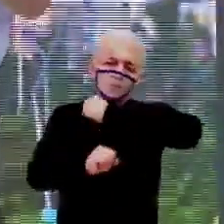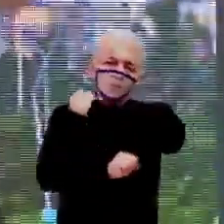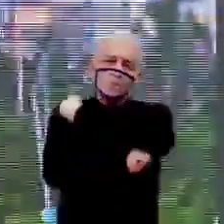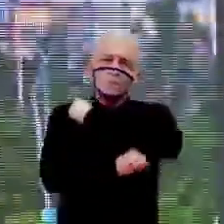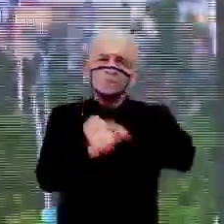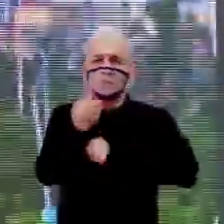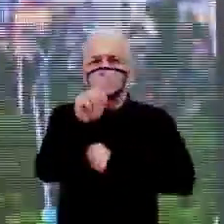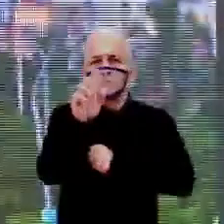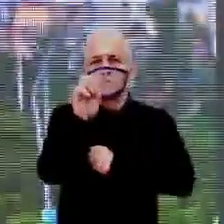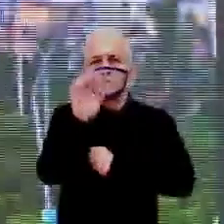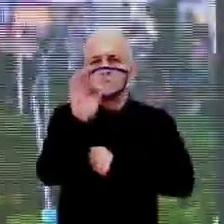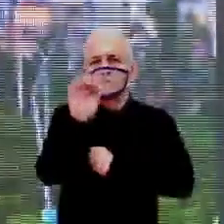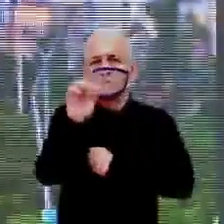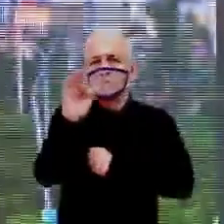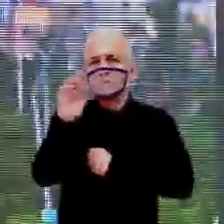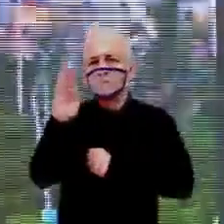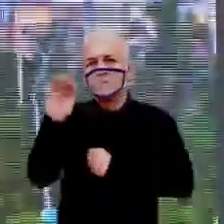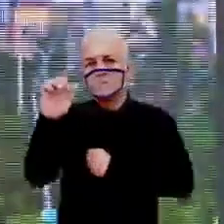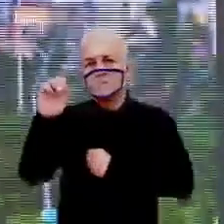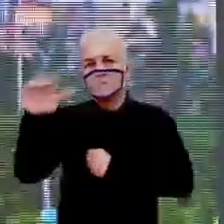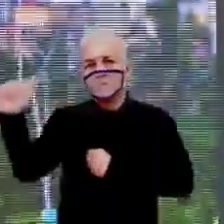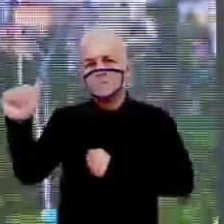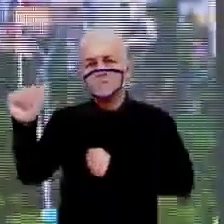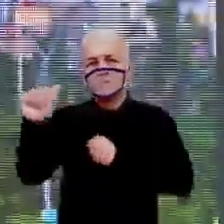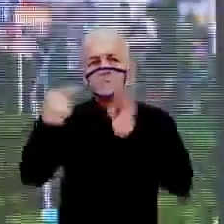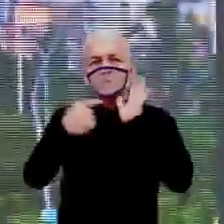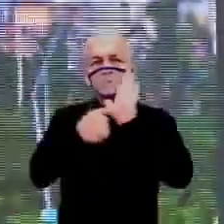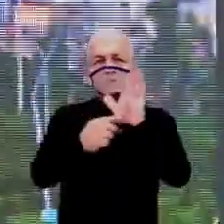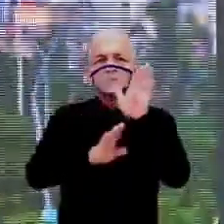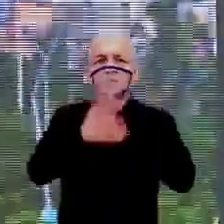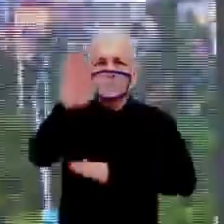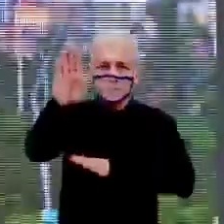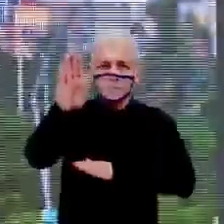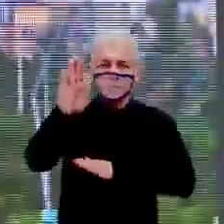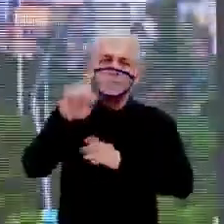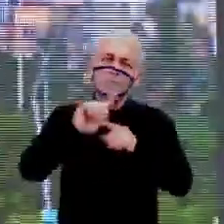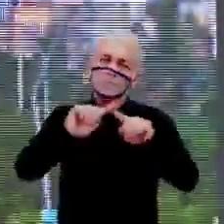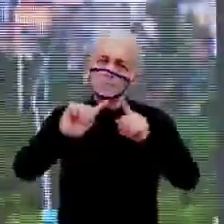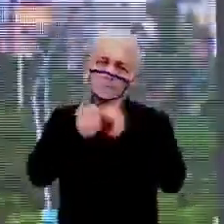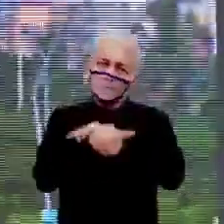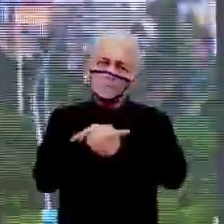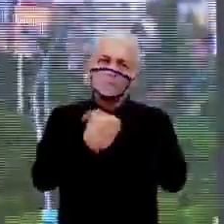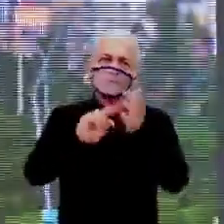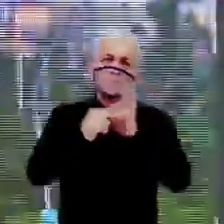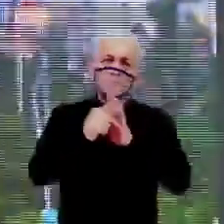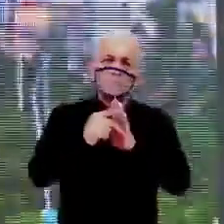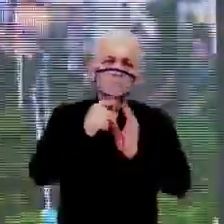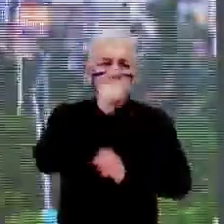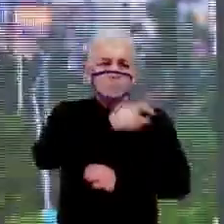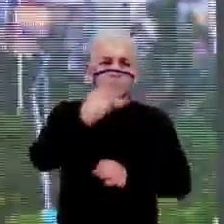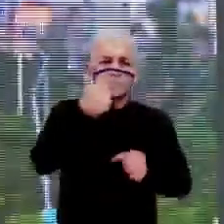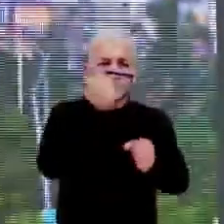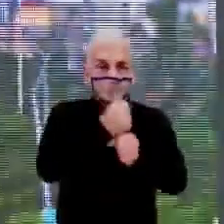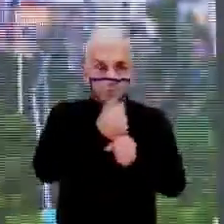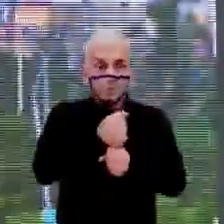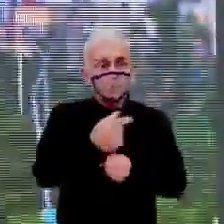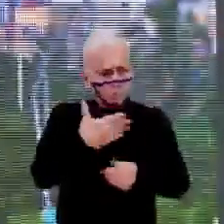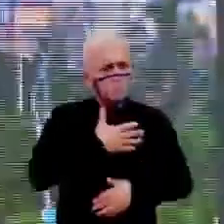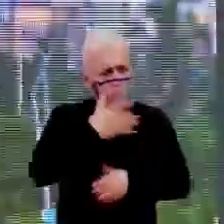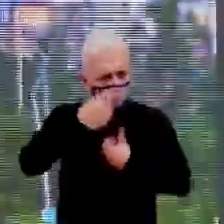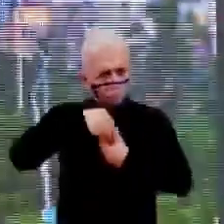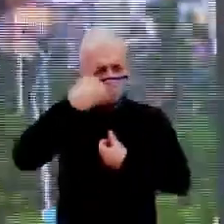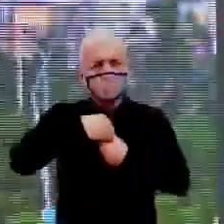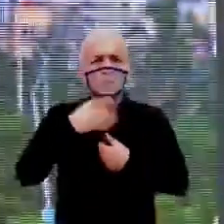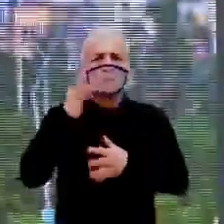sostenibilidad como modelo de desarrollo. Recuperar esto va a producir empleo, va a generar calidad de vida, va a